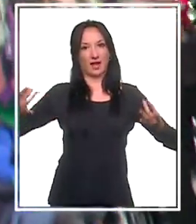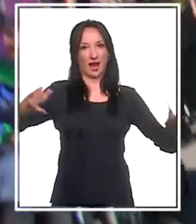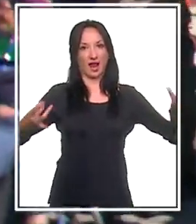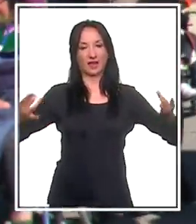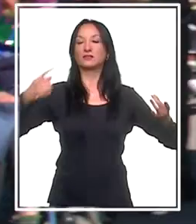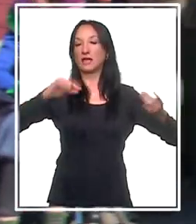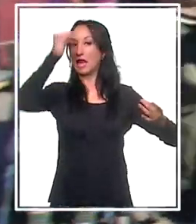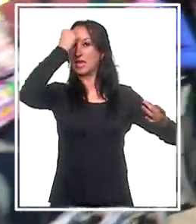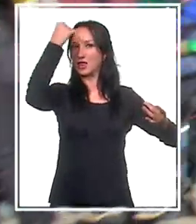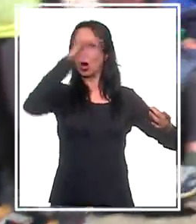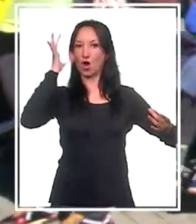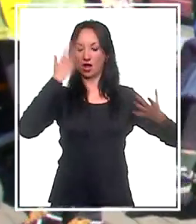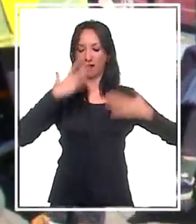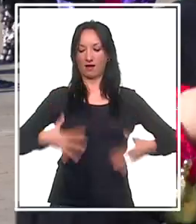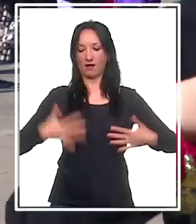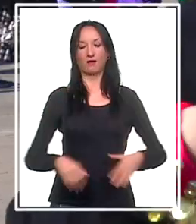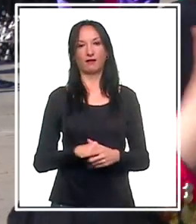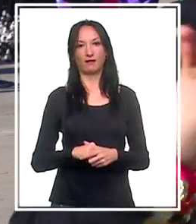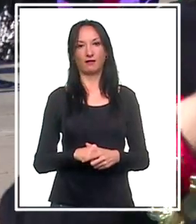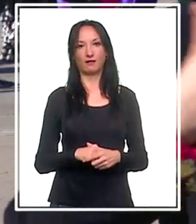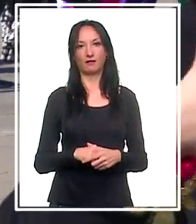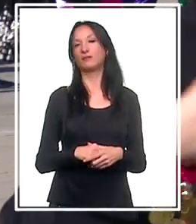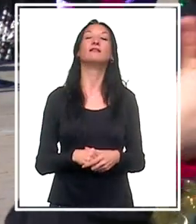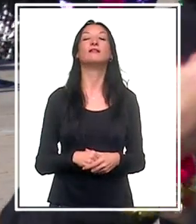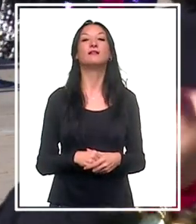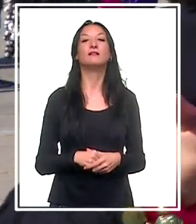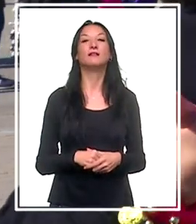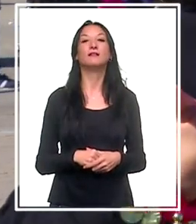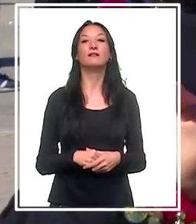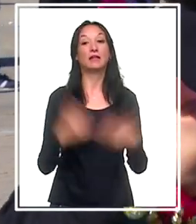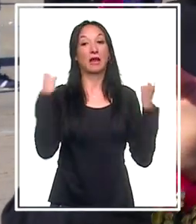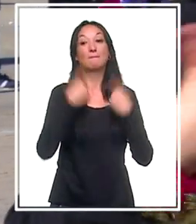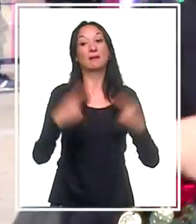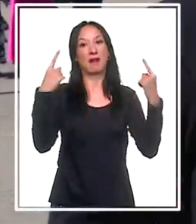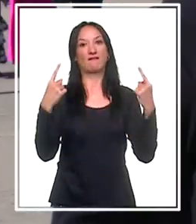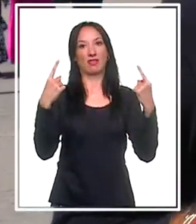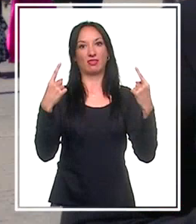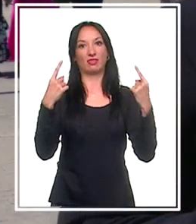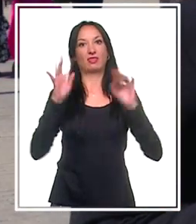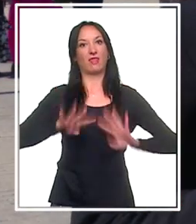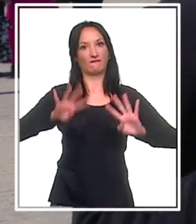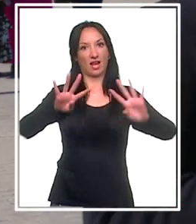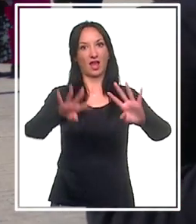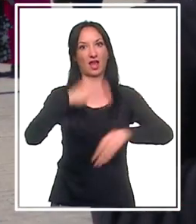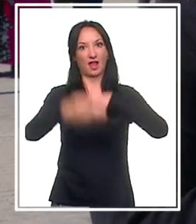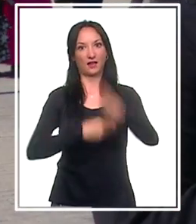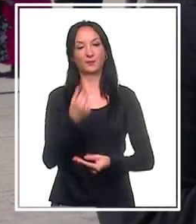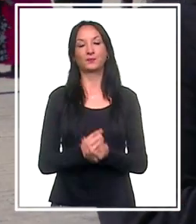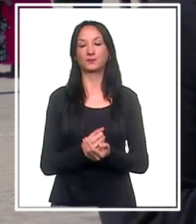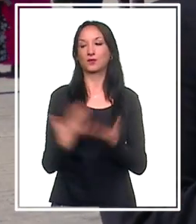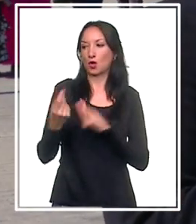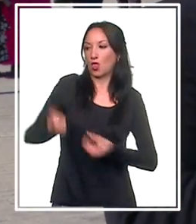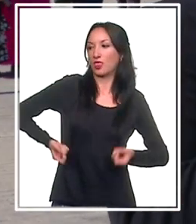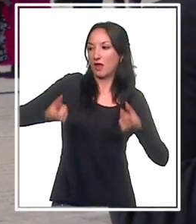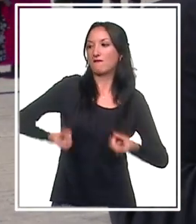y a ver qué es de dos mil euros a dios bon temps